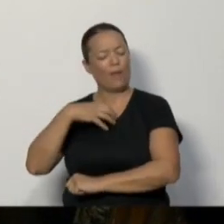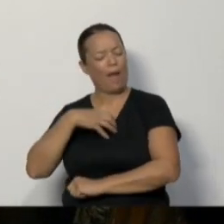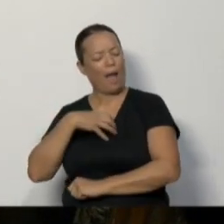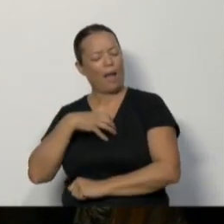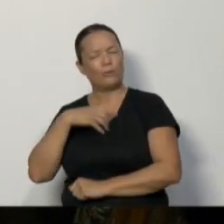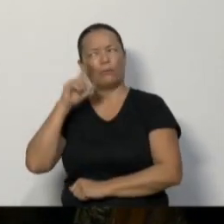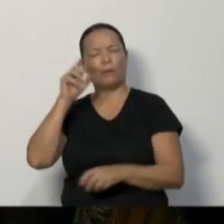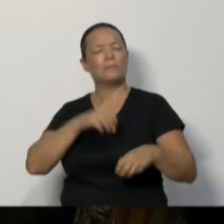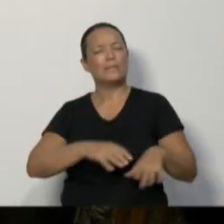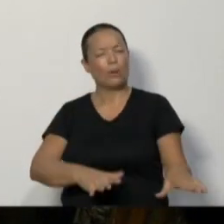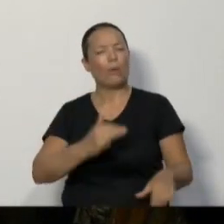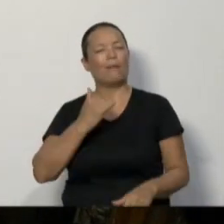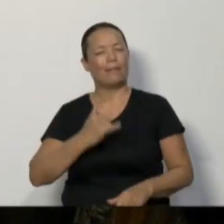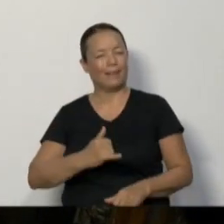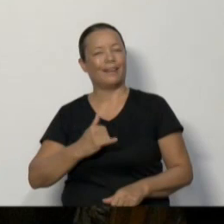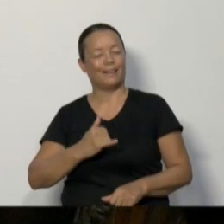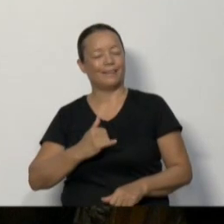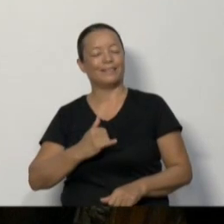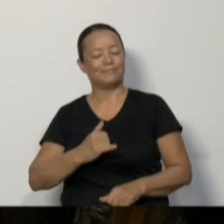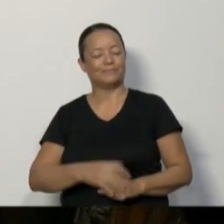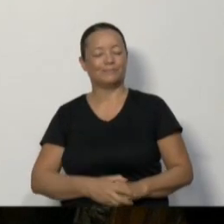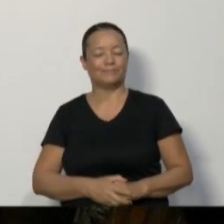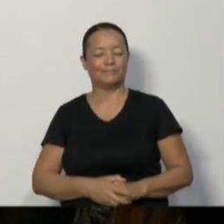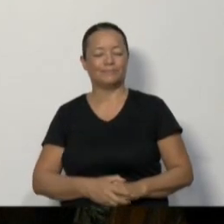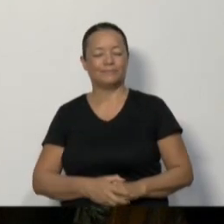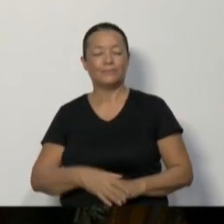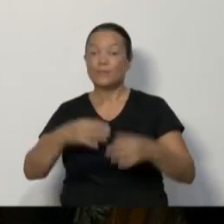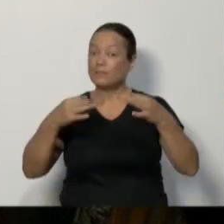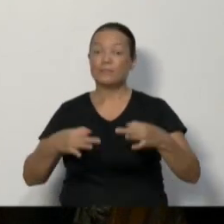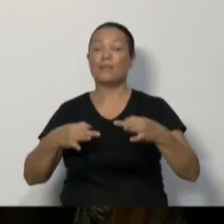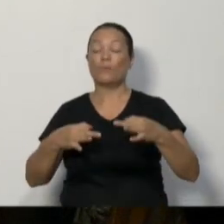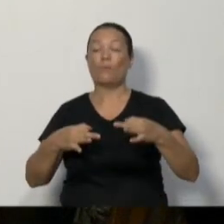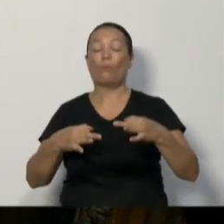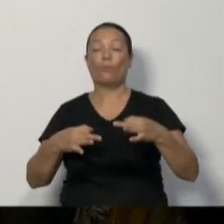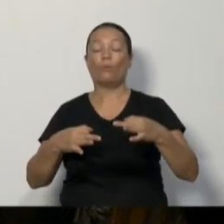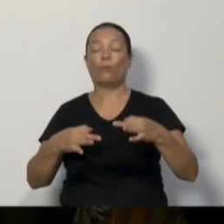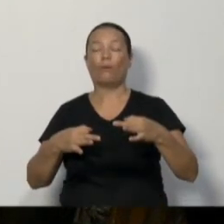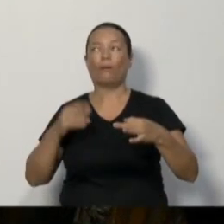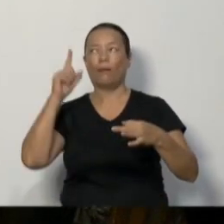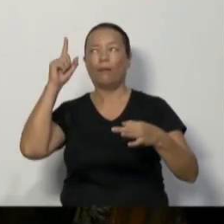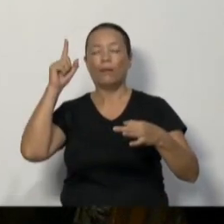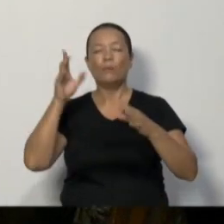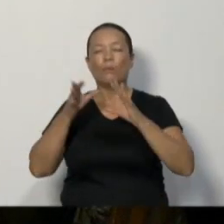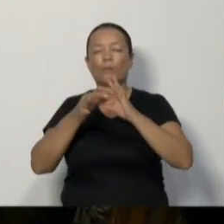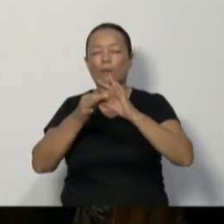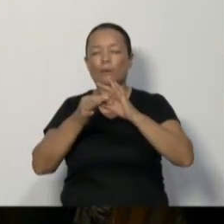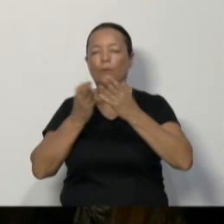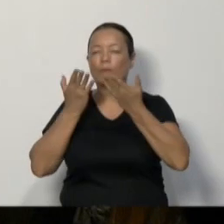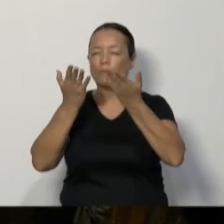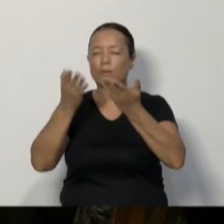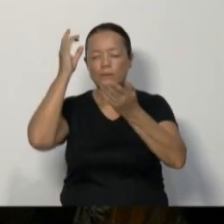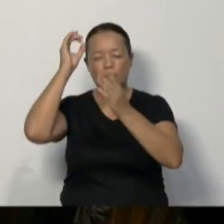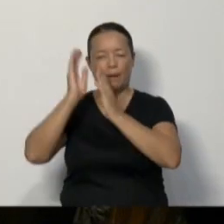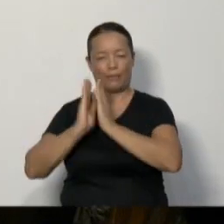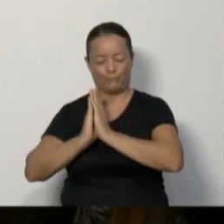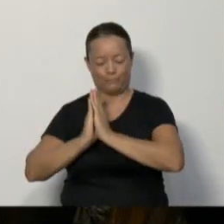confiando en su infinita misericordia, con la seguridad de que siempre está dispuesto a ofrecernos su